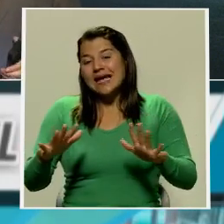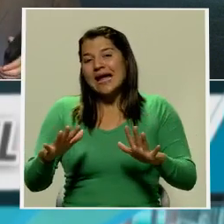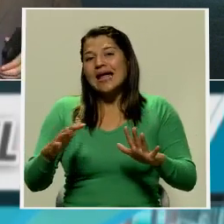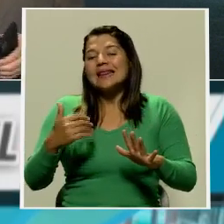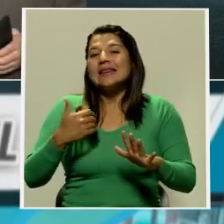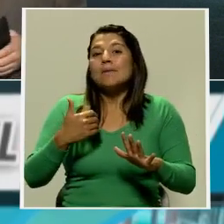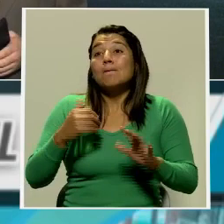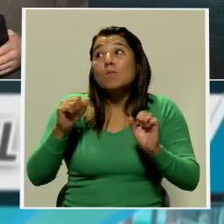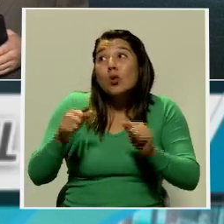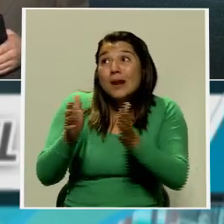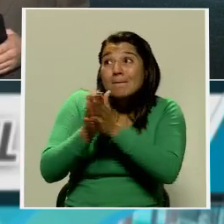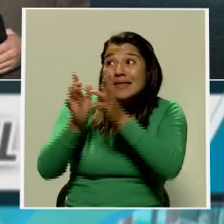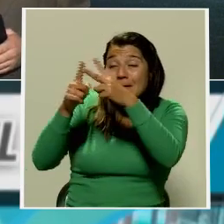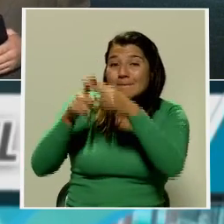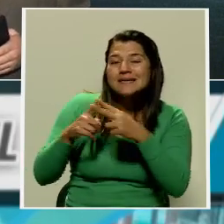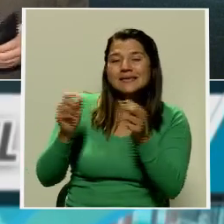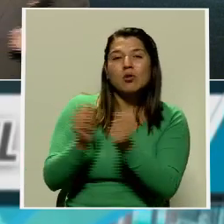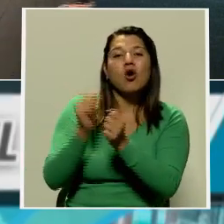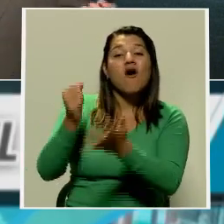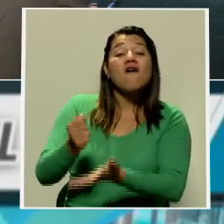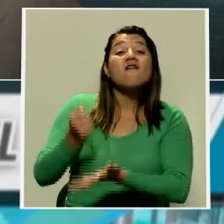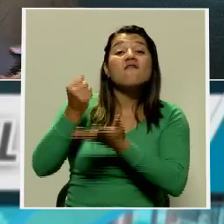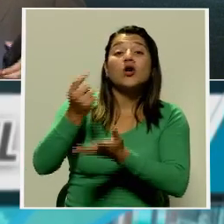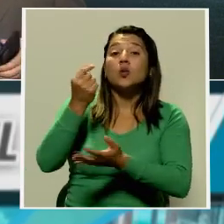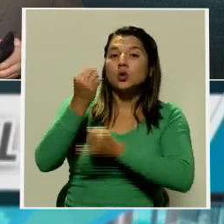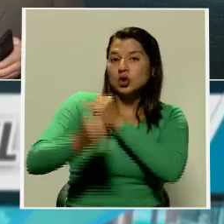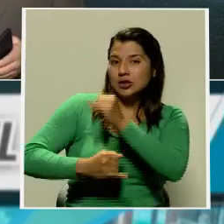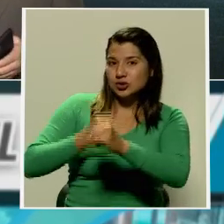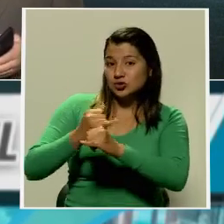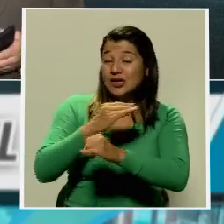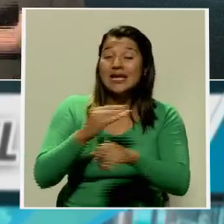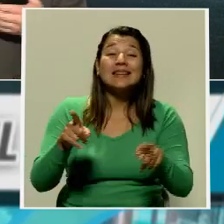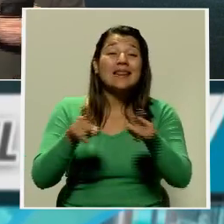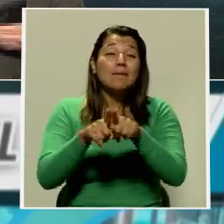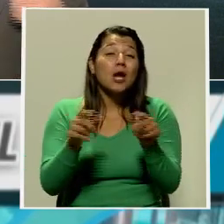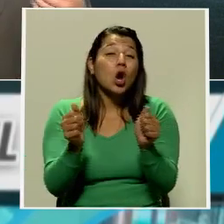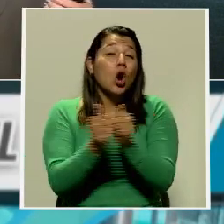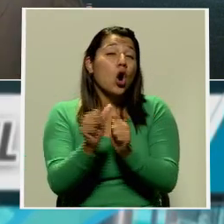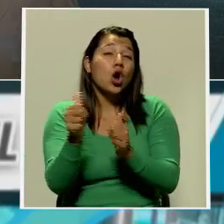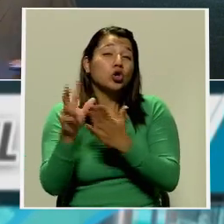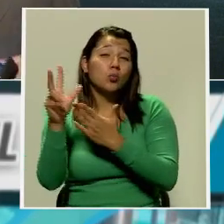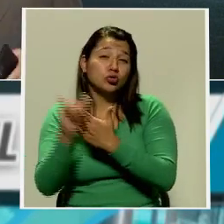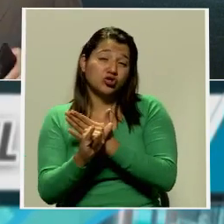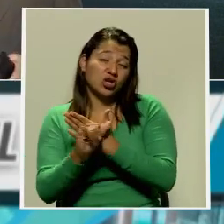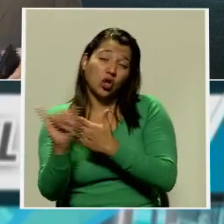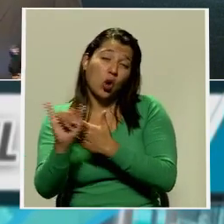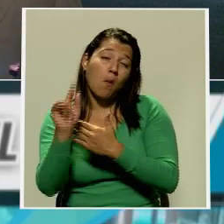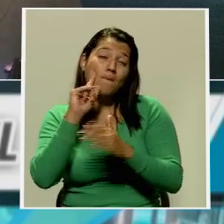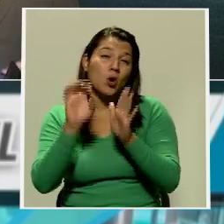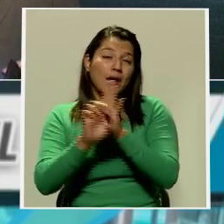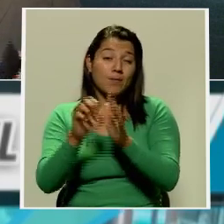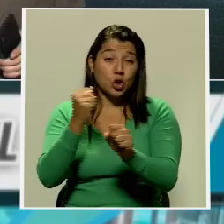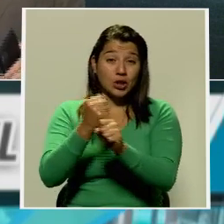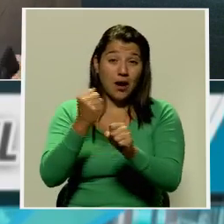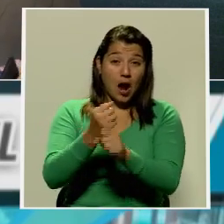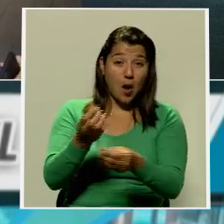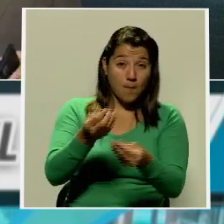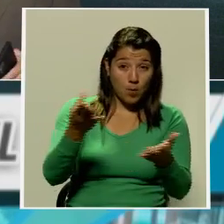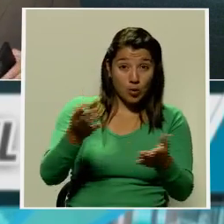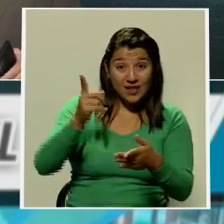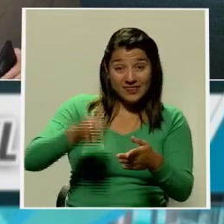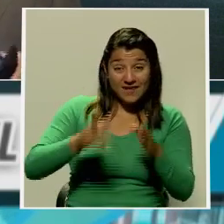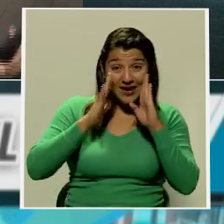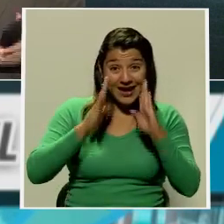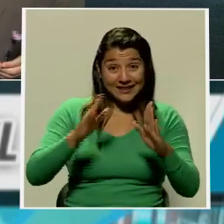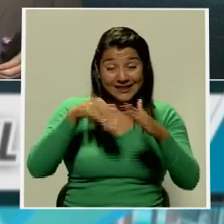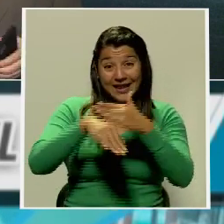este crédito con el Fondo Monetario Internacional y sobre todo también con algunos otros proyectos como empleo público y demás que tendrán que tratarse en el primer poder